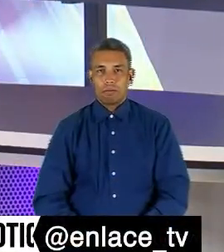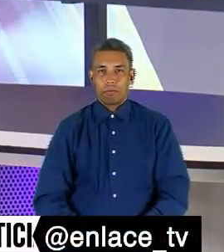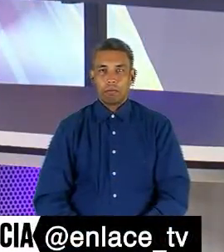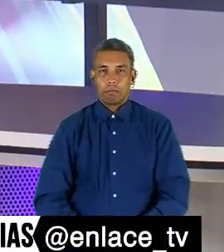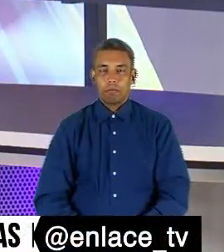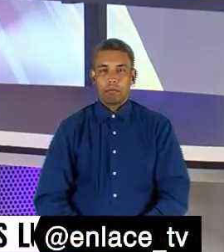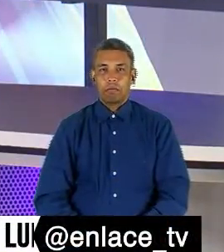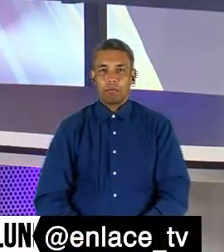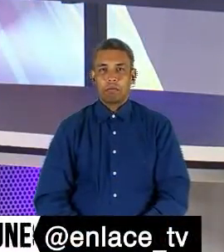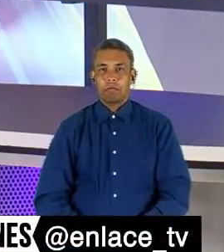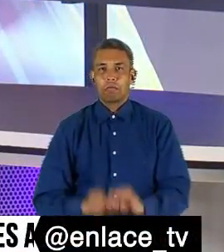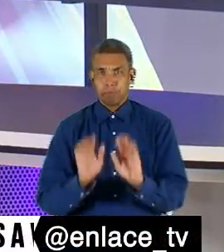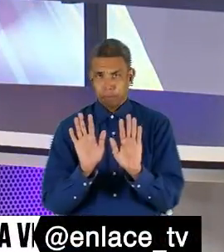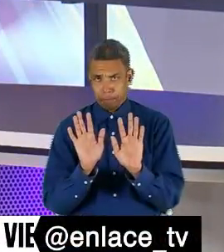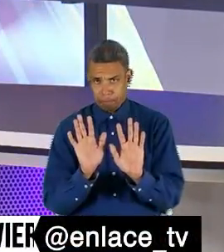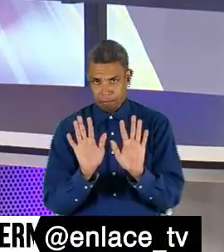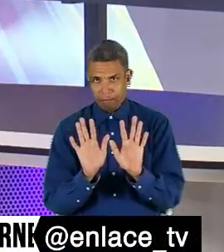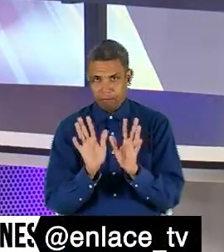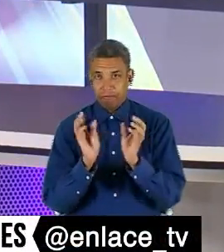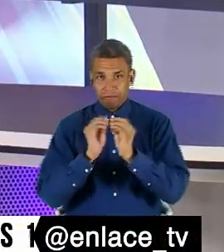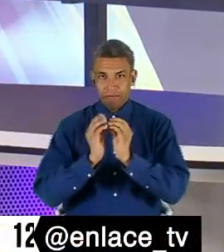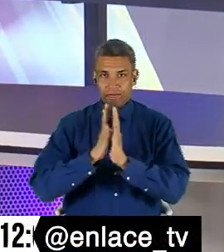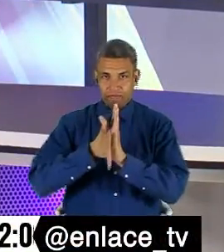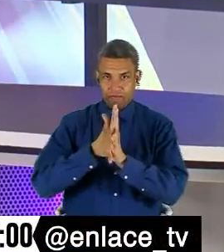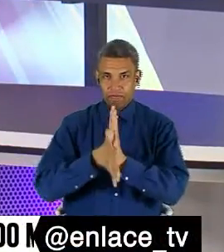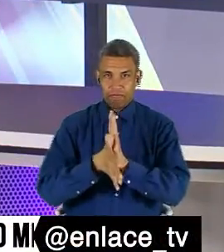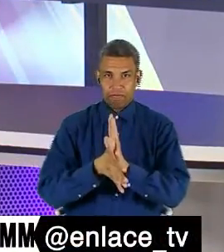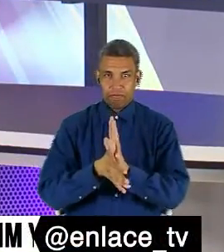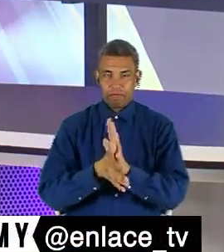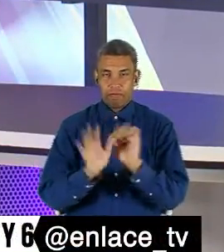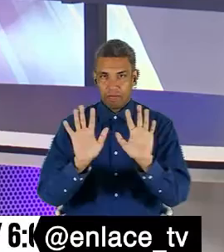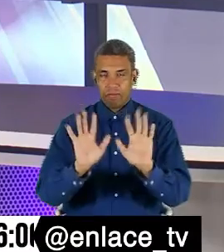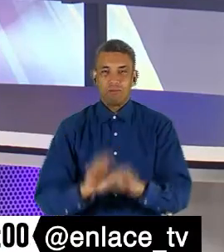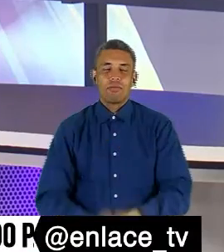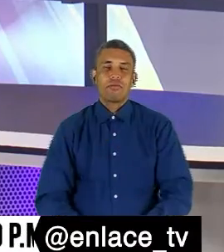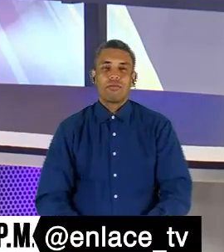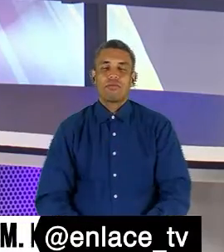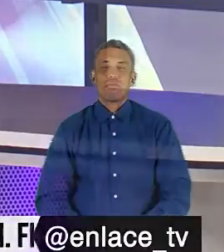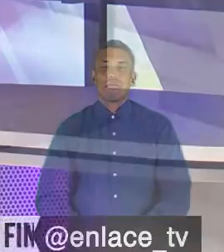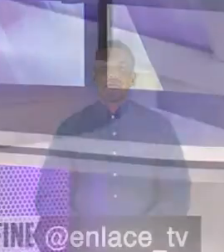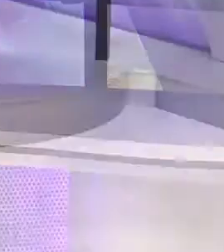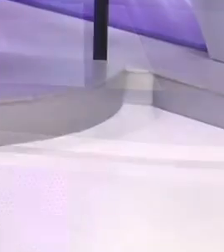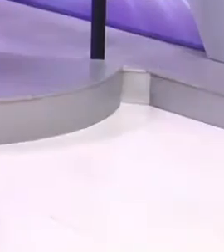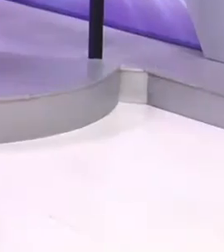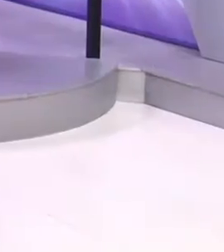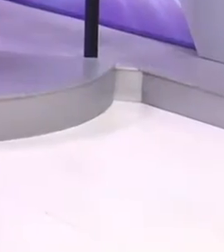Momento de hacer nuestra primera pausa, pero ya regresamos con más información en Enlace Noticias.